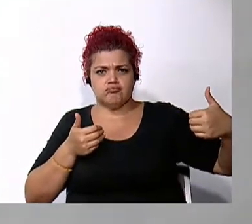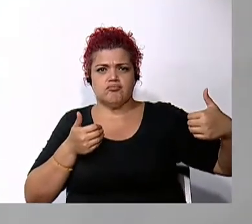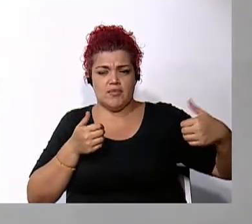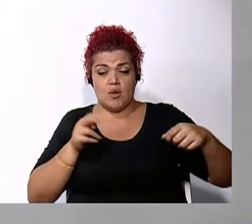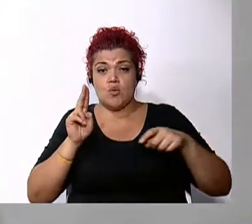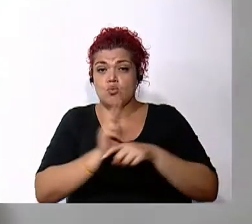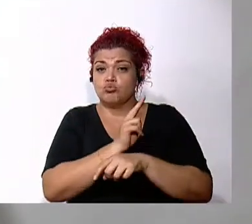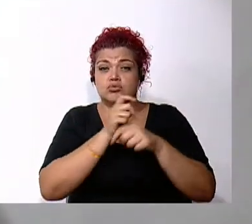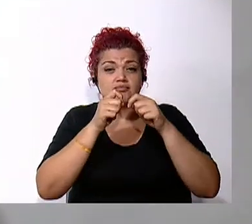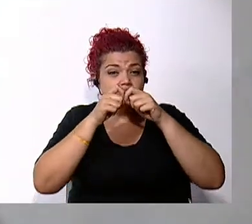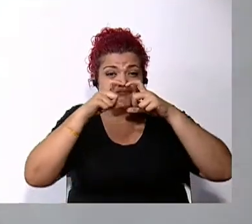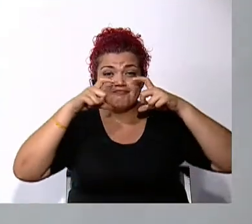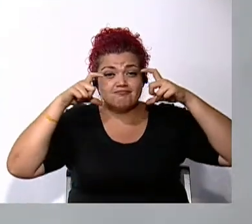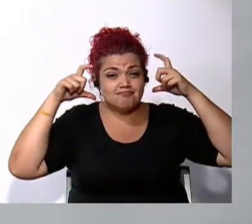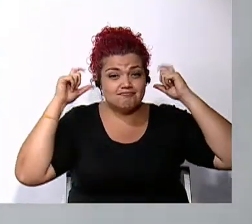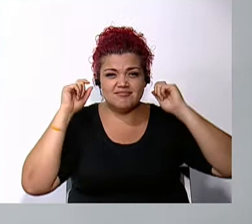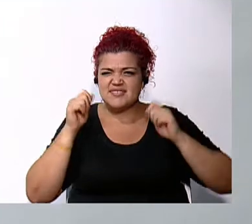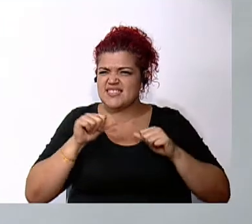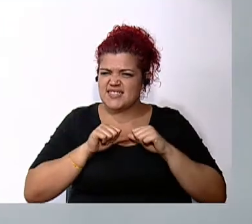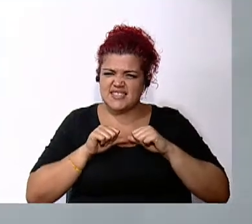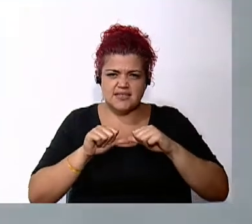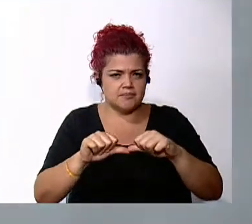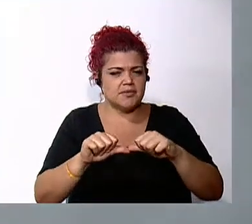Usen la mascarilla siempre.